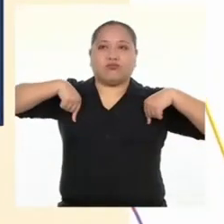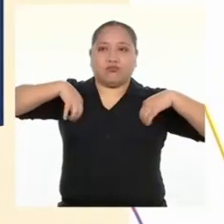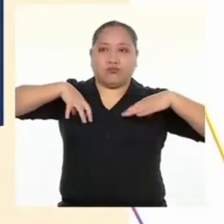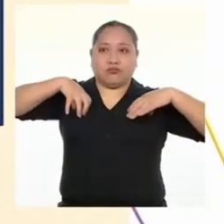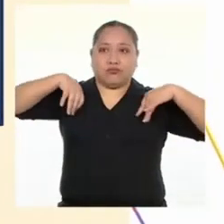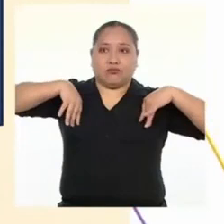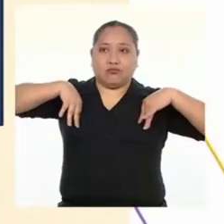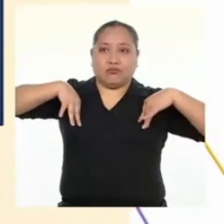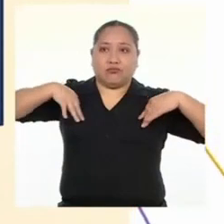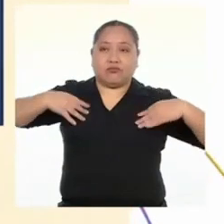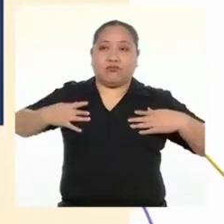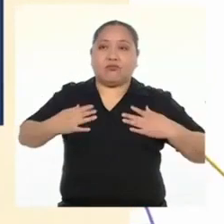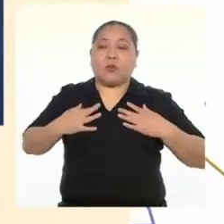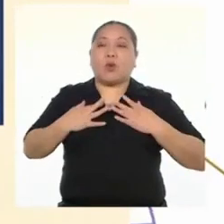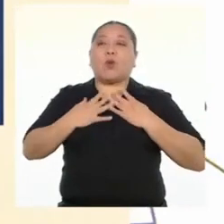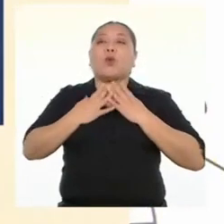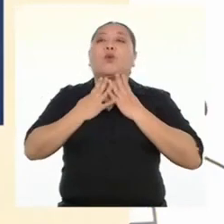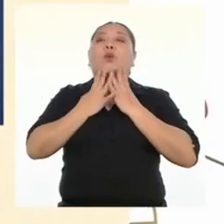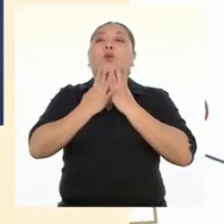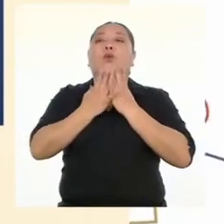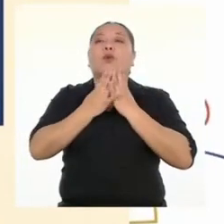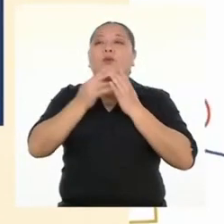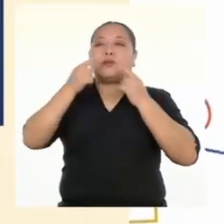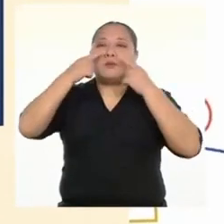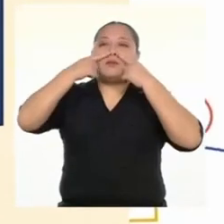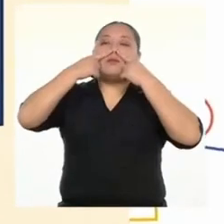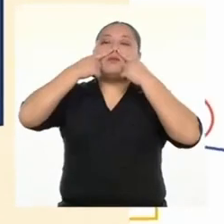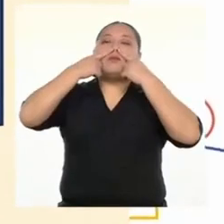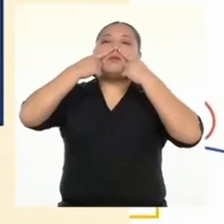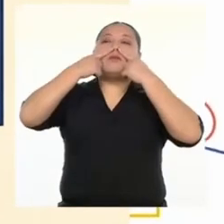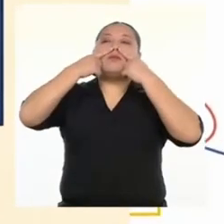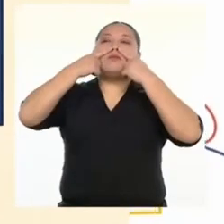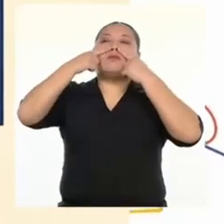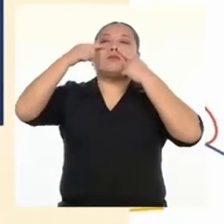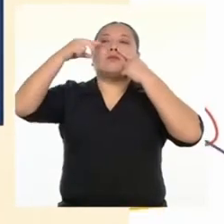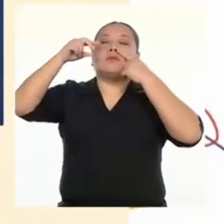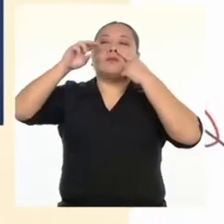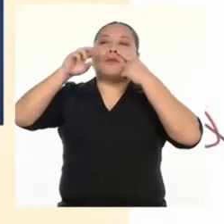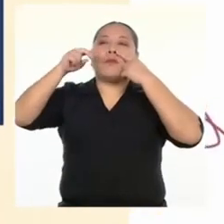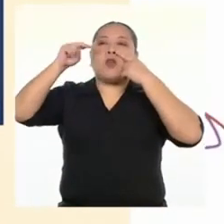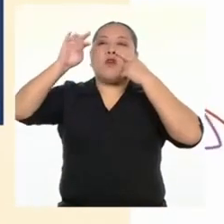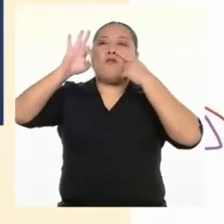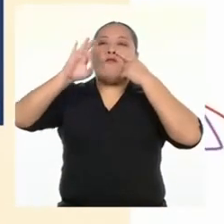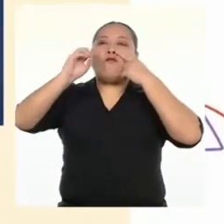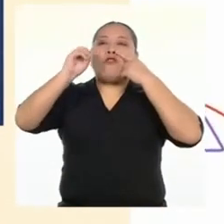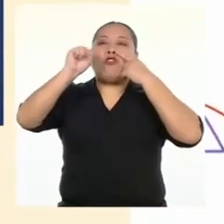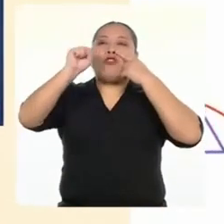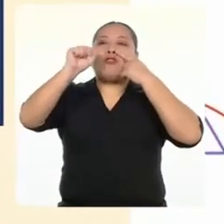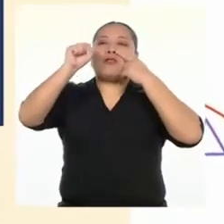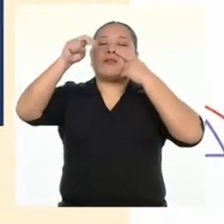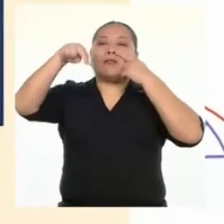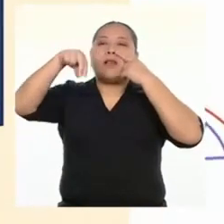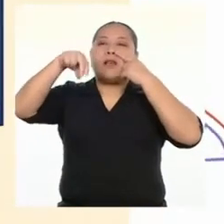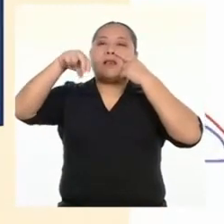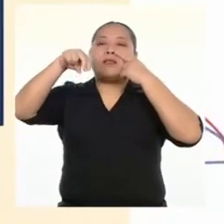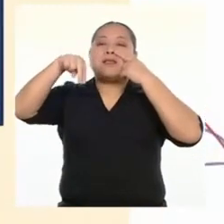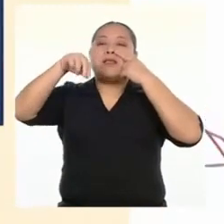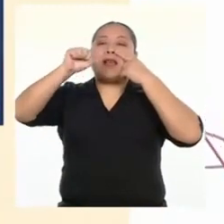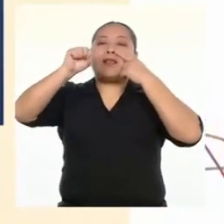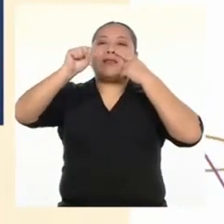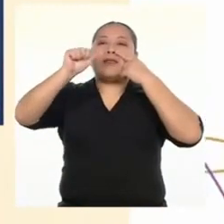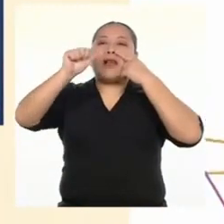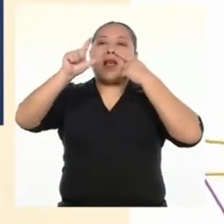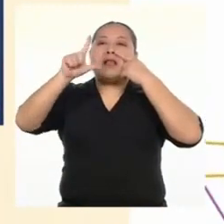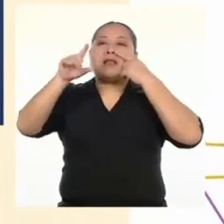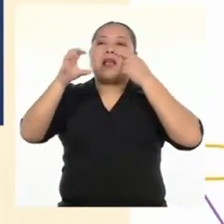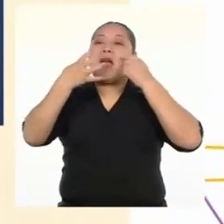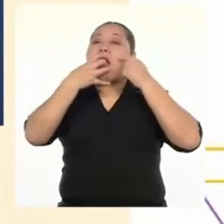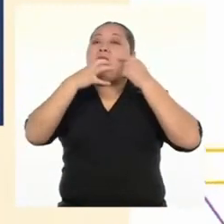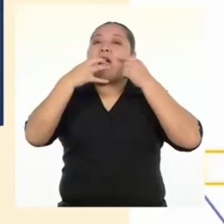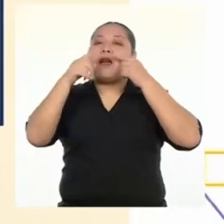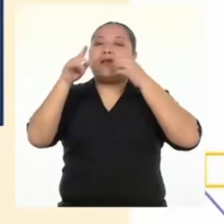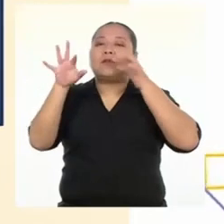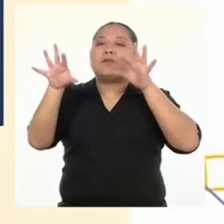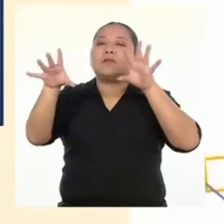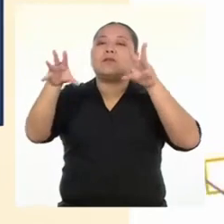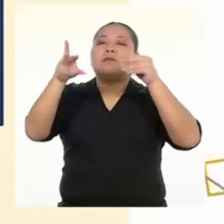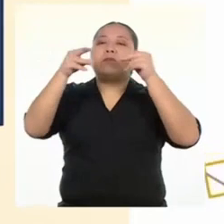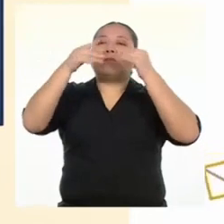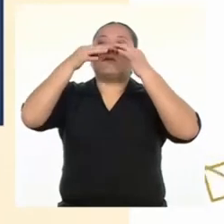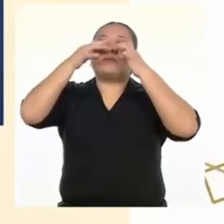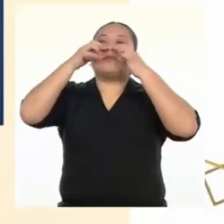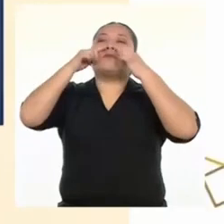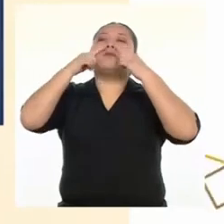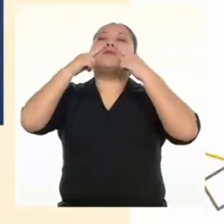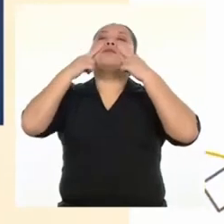respiramos. Entonces hablamos de las fosas nasales, que calientan, humedecen y filtran el aire que tomamos del ambiente.